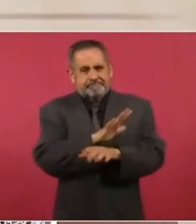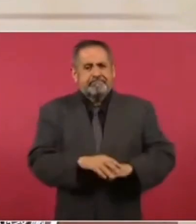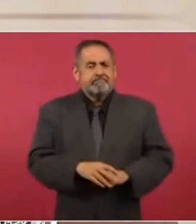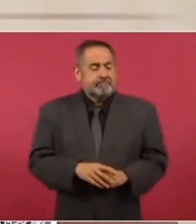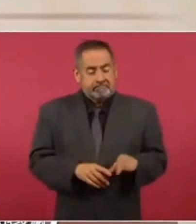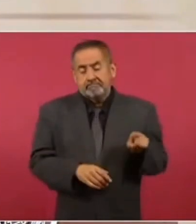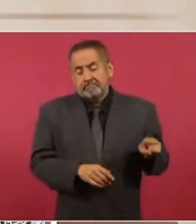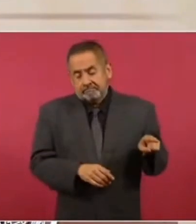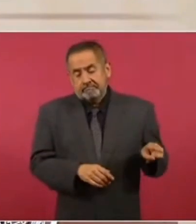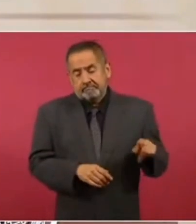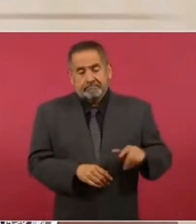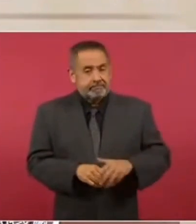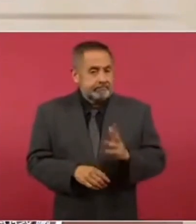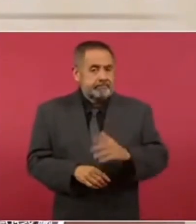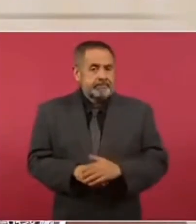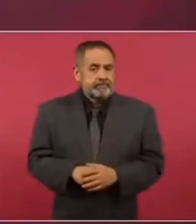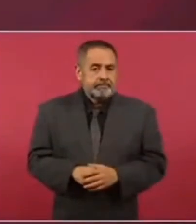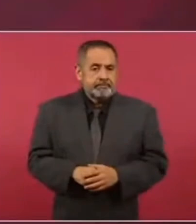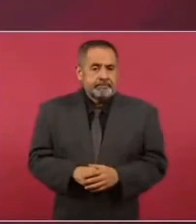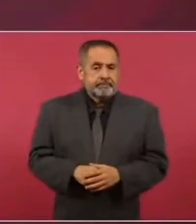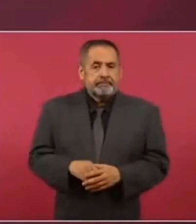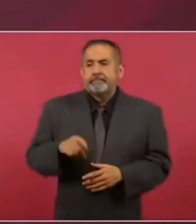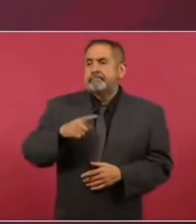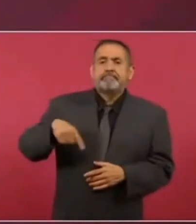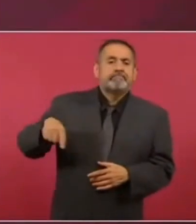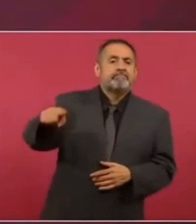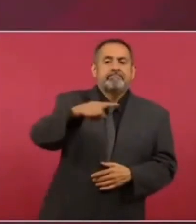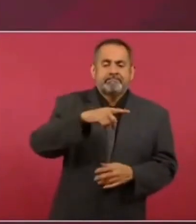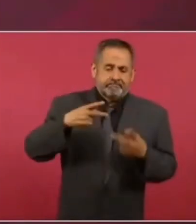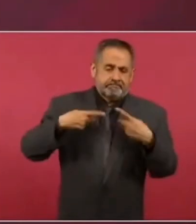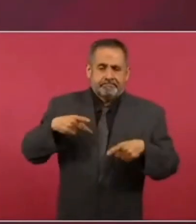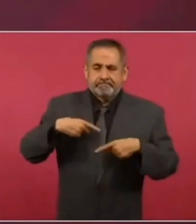Y lo mejor es que lo haga el pueblo.